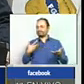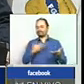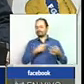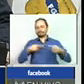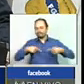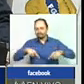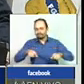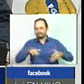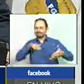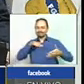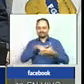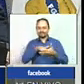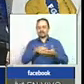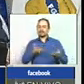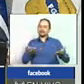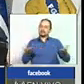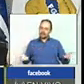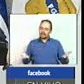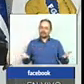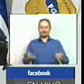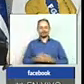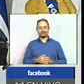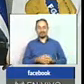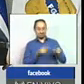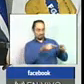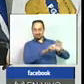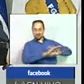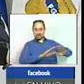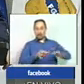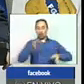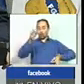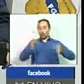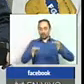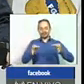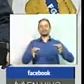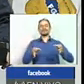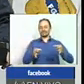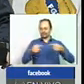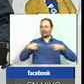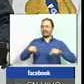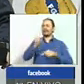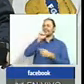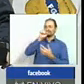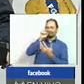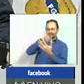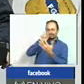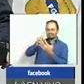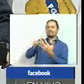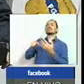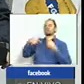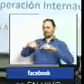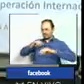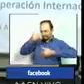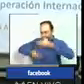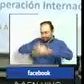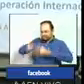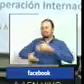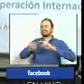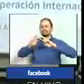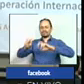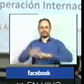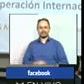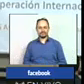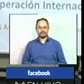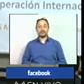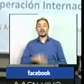él. Pero esto no impide que el juicio se siga diligenciando para los demás imputados. A pesar de que